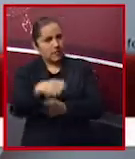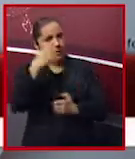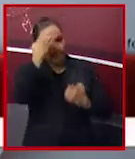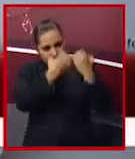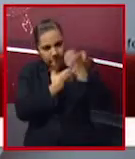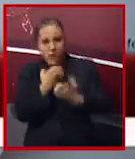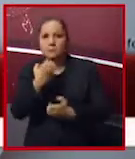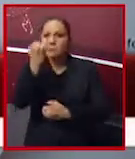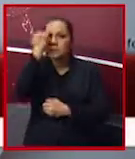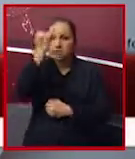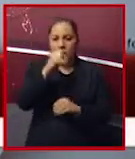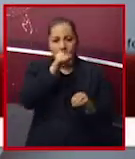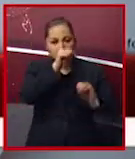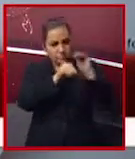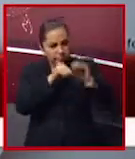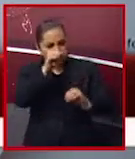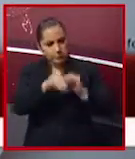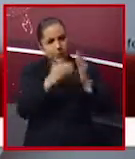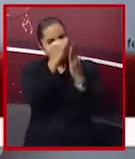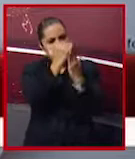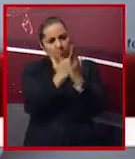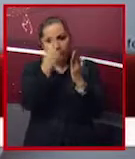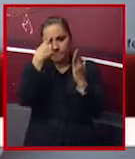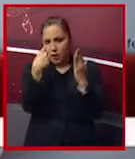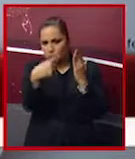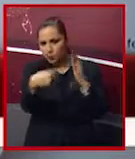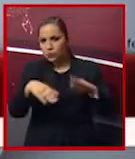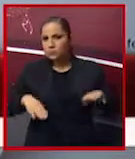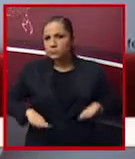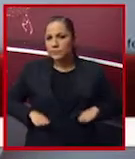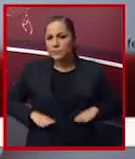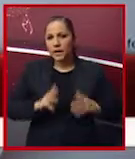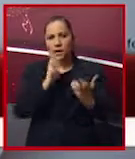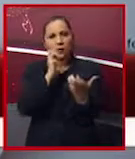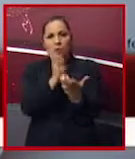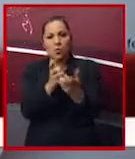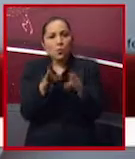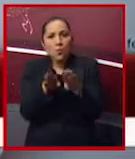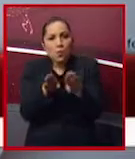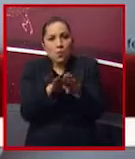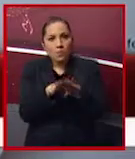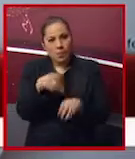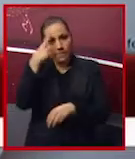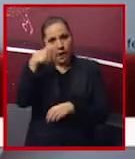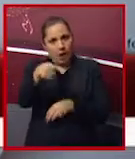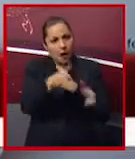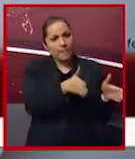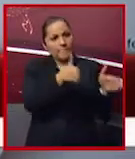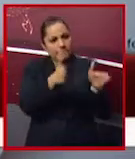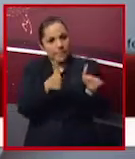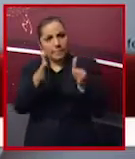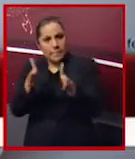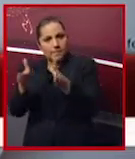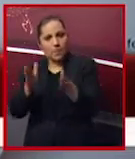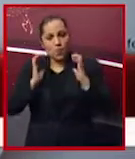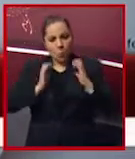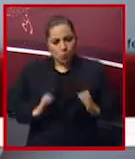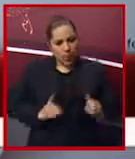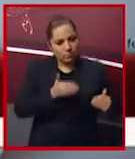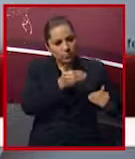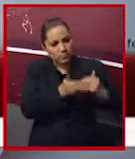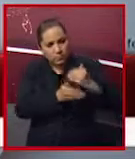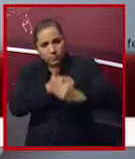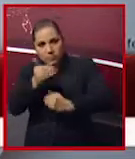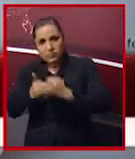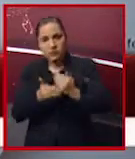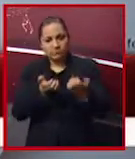un programa muy adecuado de tratamiento a fin de ir llevando las fases por las cuales tiene que ir pasando este enfermo para